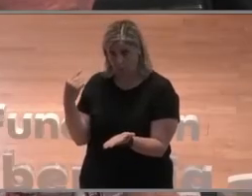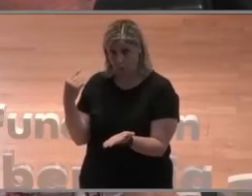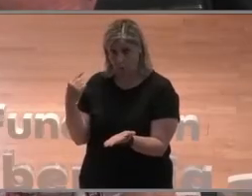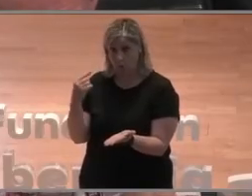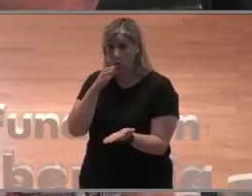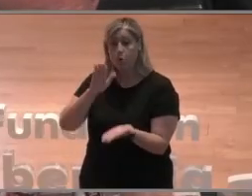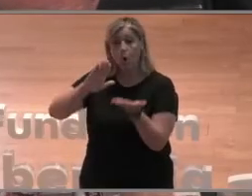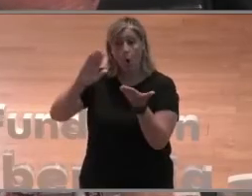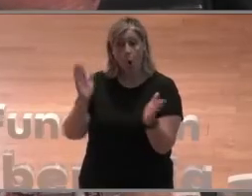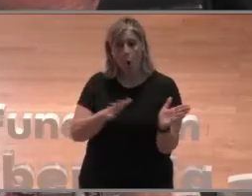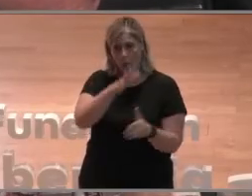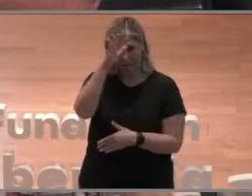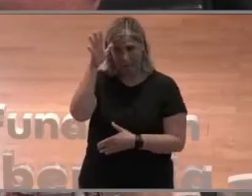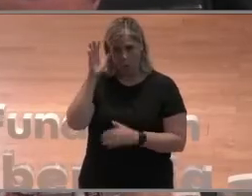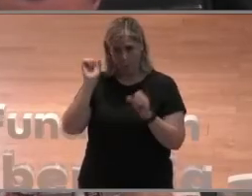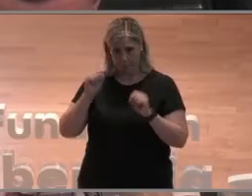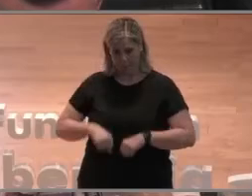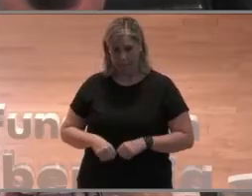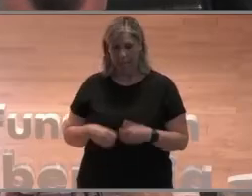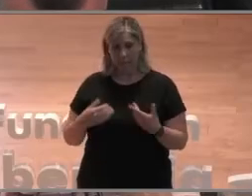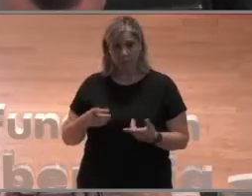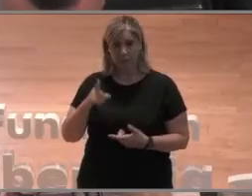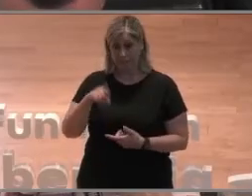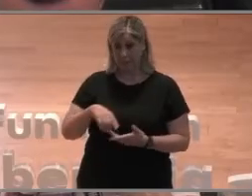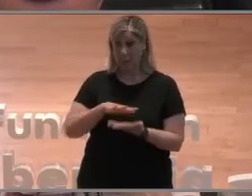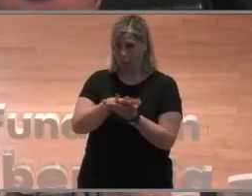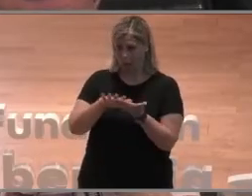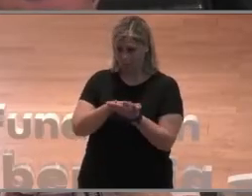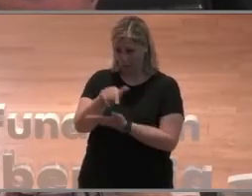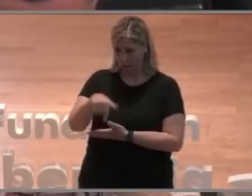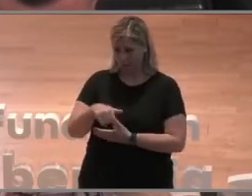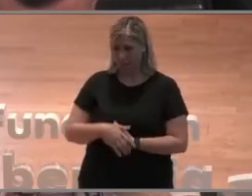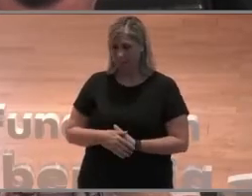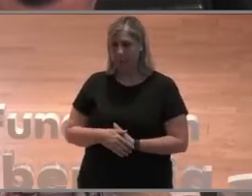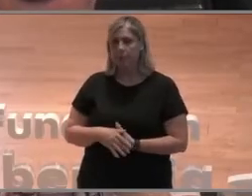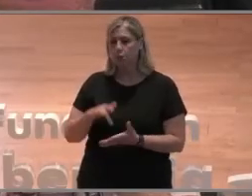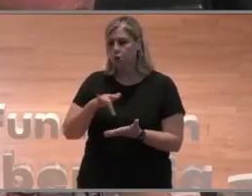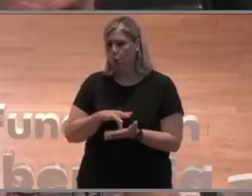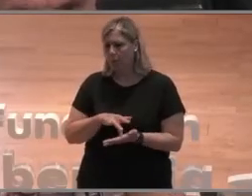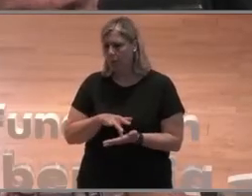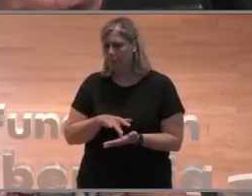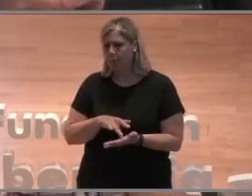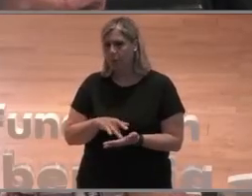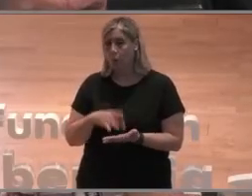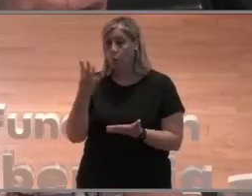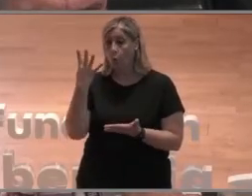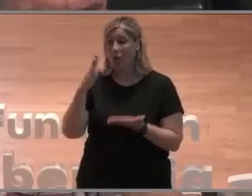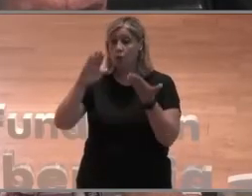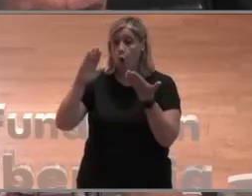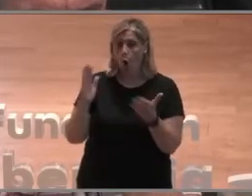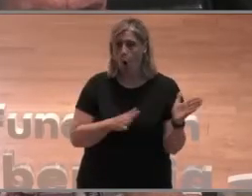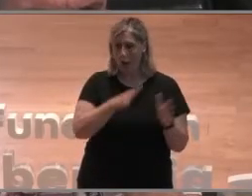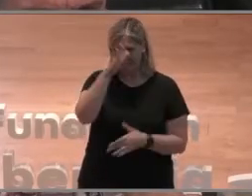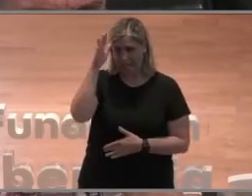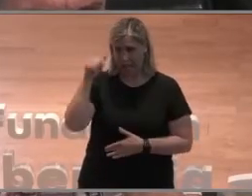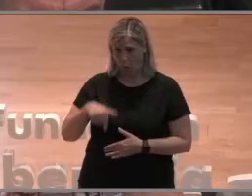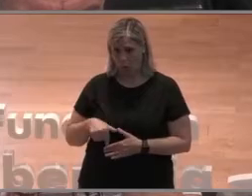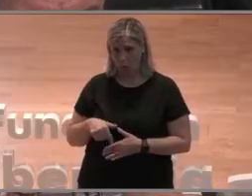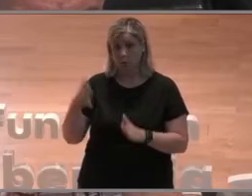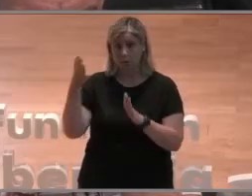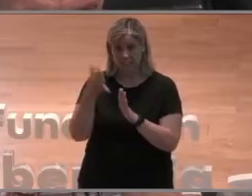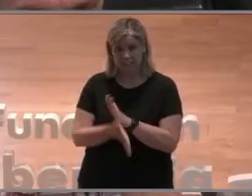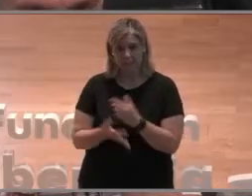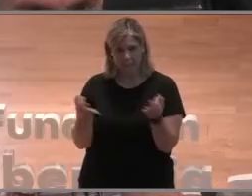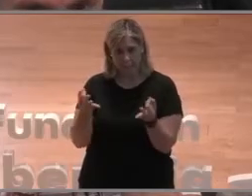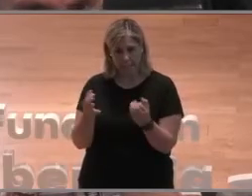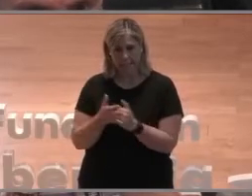calor. Vale, entonces, también se ha comentado que había habido 4 olas de calor, lo cual supone